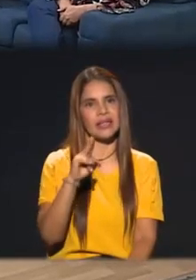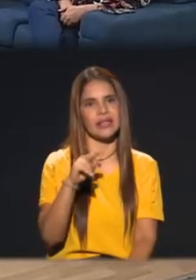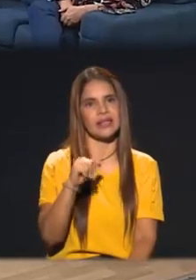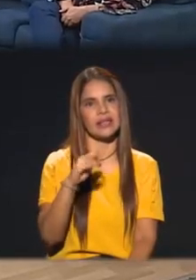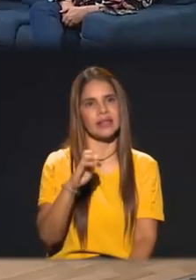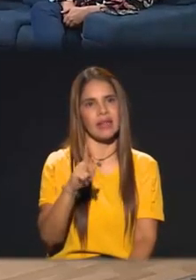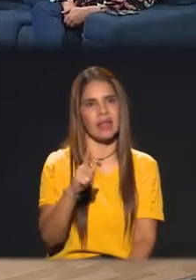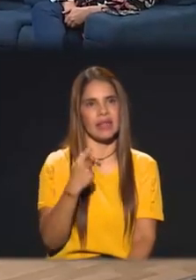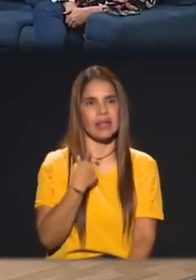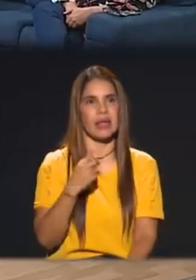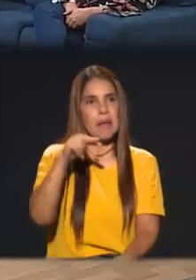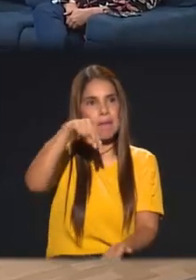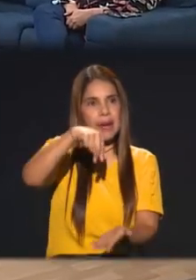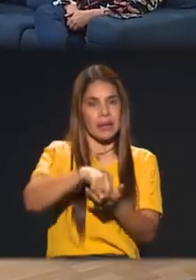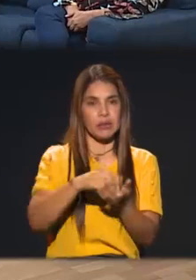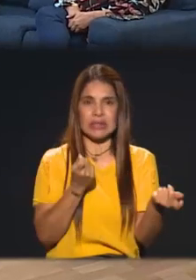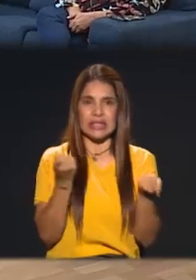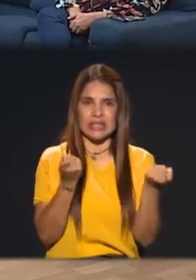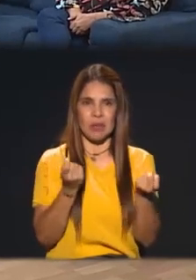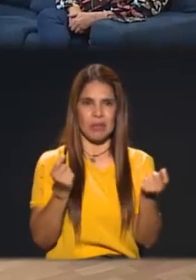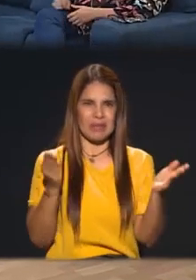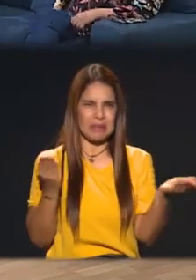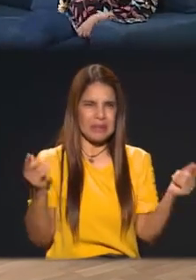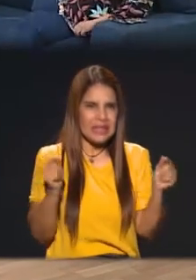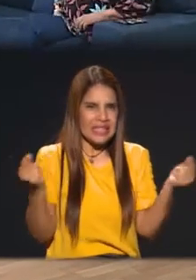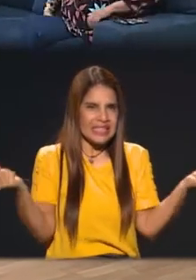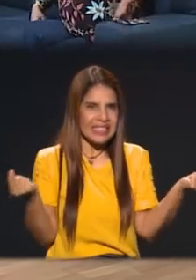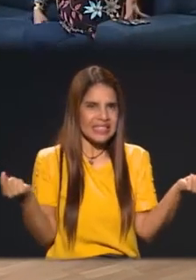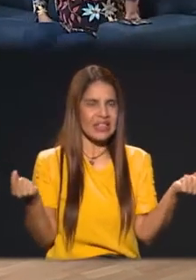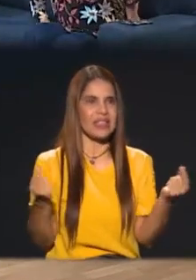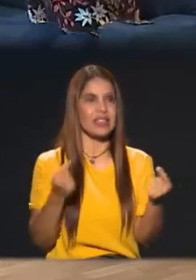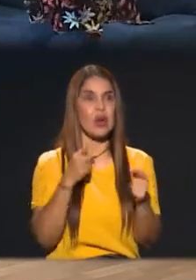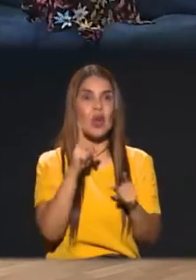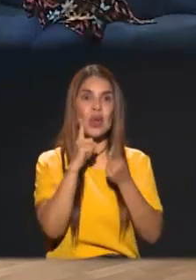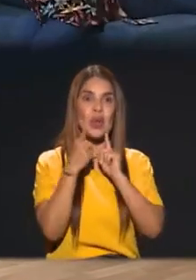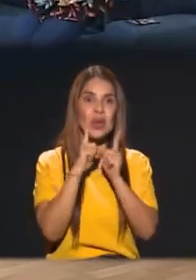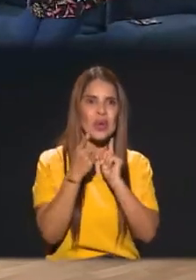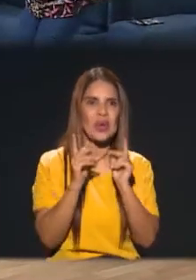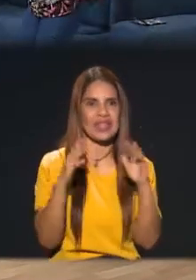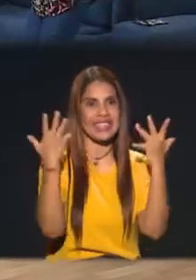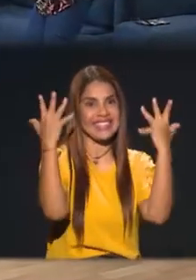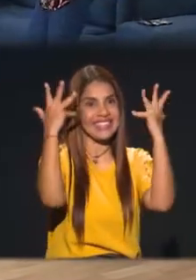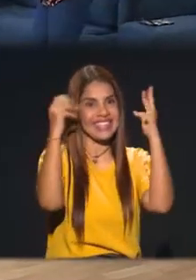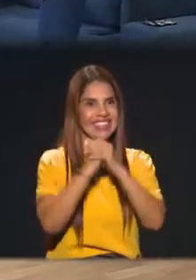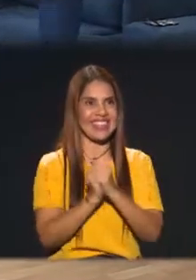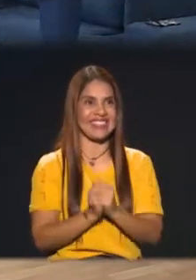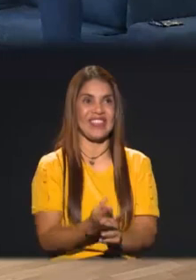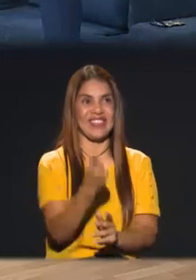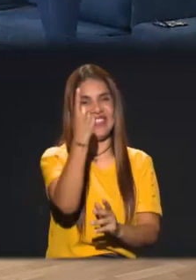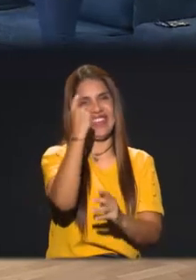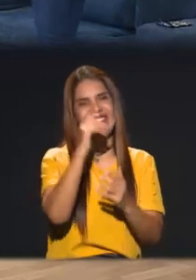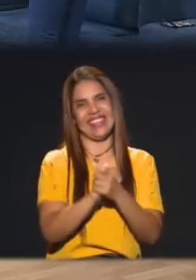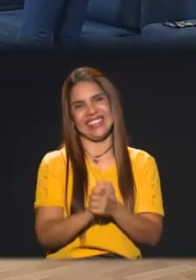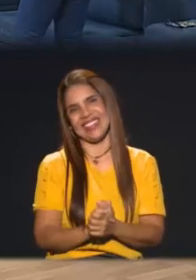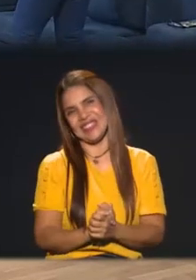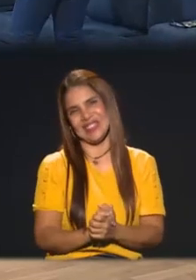las distancias adecuadas, nos acerquemos un poquito donde está Cosiaca, porque les tengo torta. Torta, porque una celebración... Sí. No torta, se puede hacer